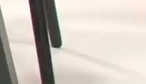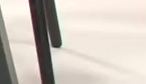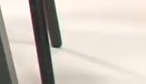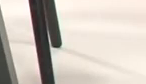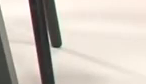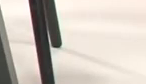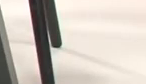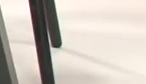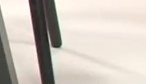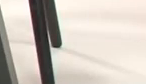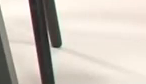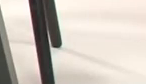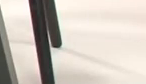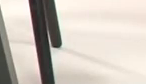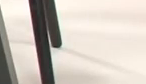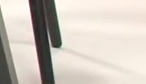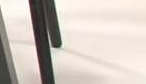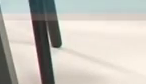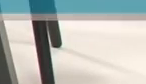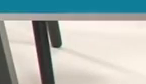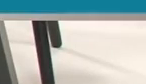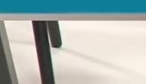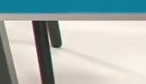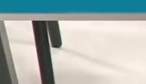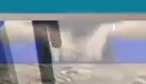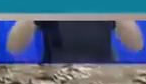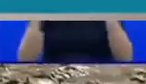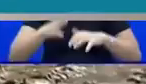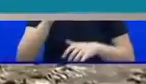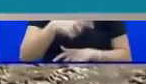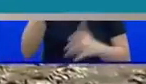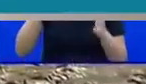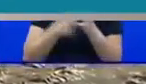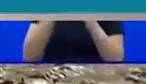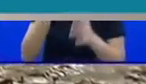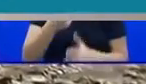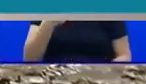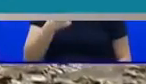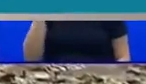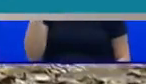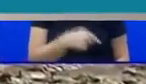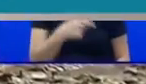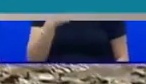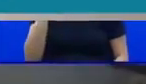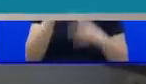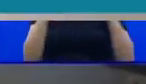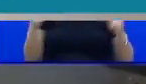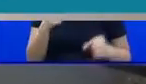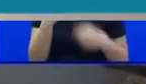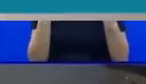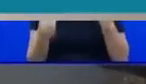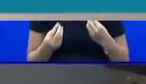están viviendo algunas ciudades japonesas. Tremenda la cantidad de lluvia, de agua que ha caído, y esto ha